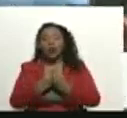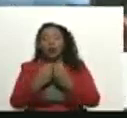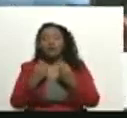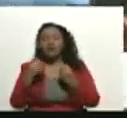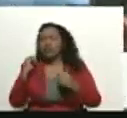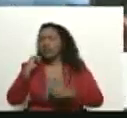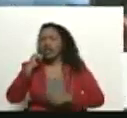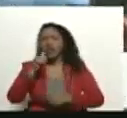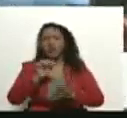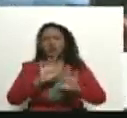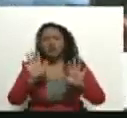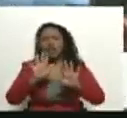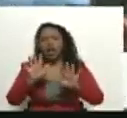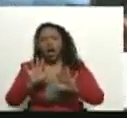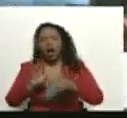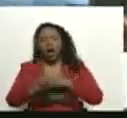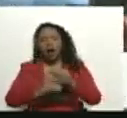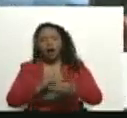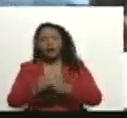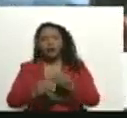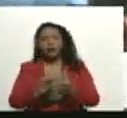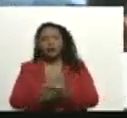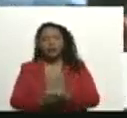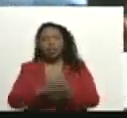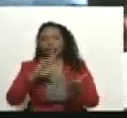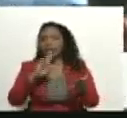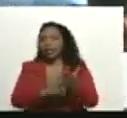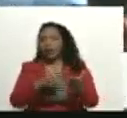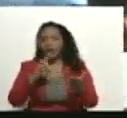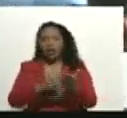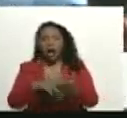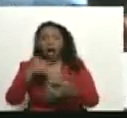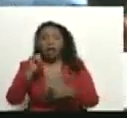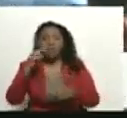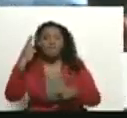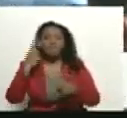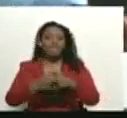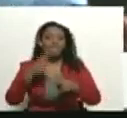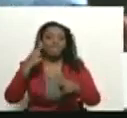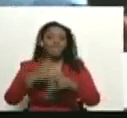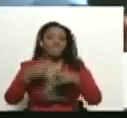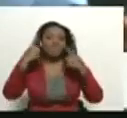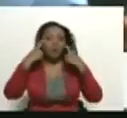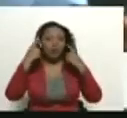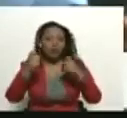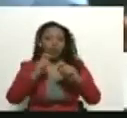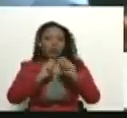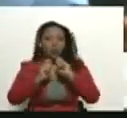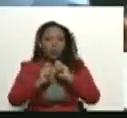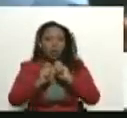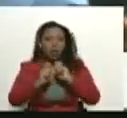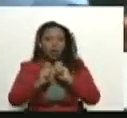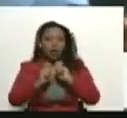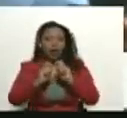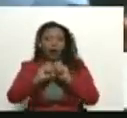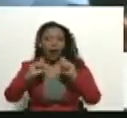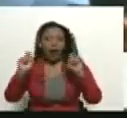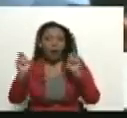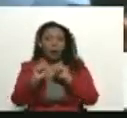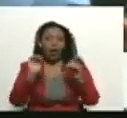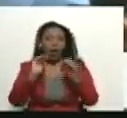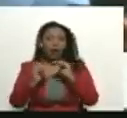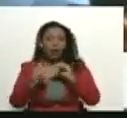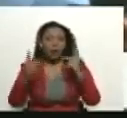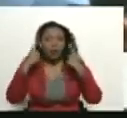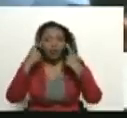tiempo ya creada. Realmente hay un riesgo en la profesión del periodista. Sustituyen a la ética